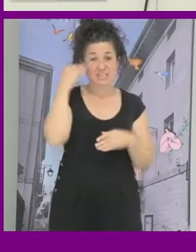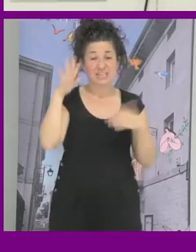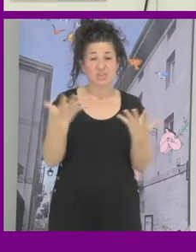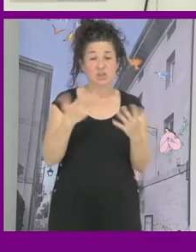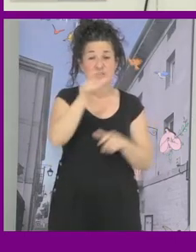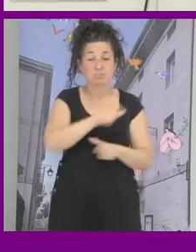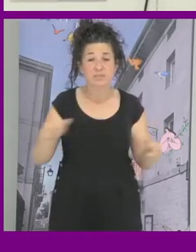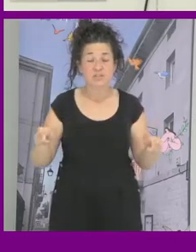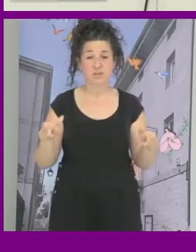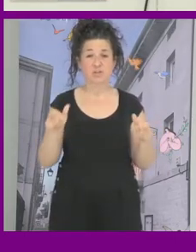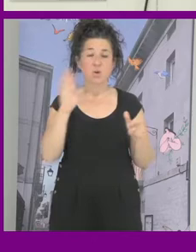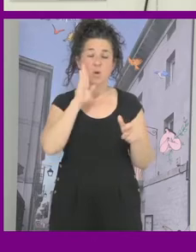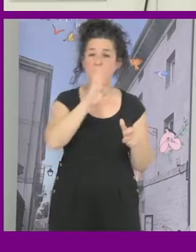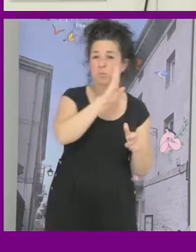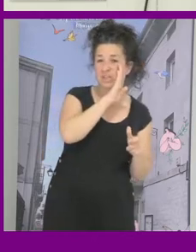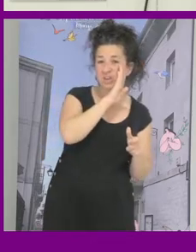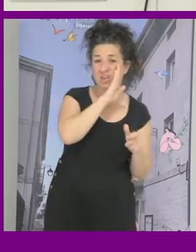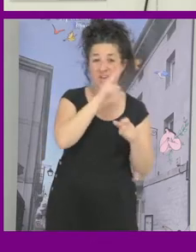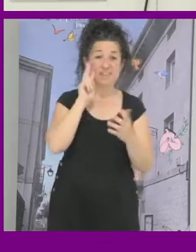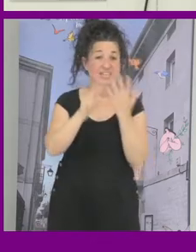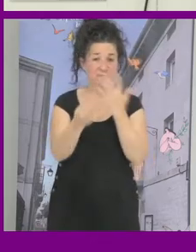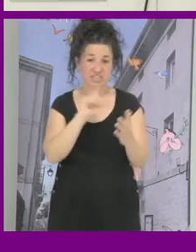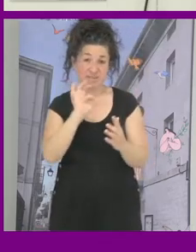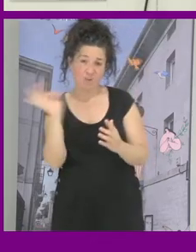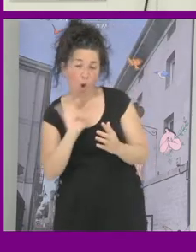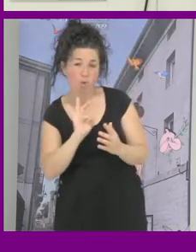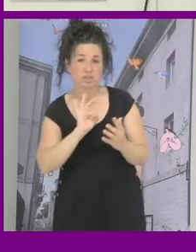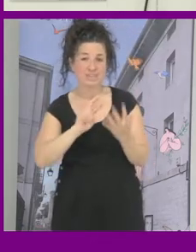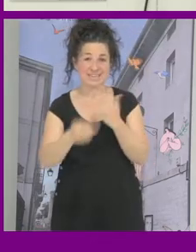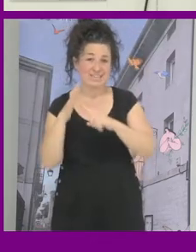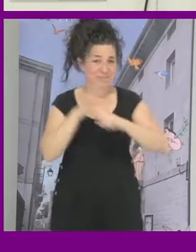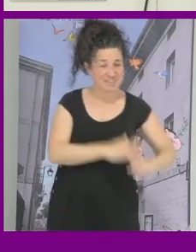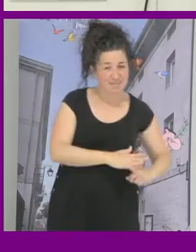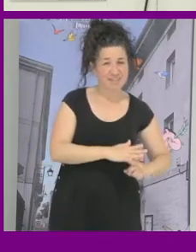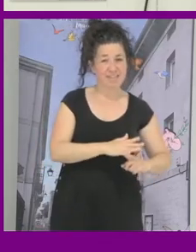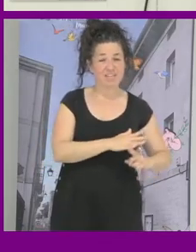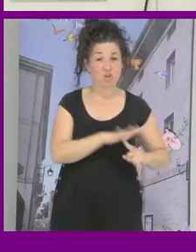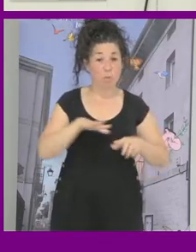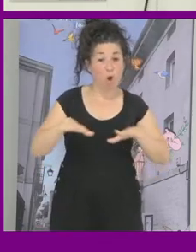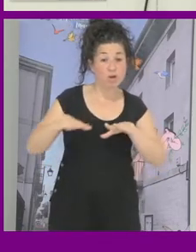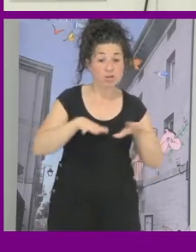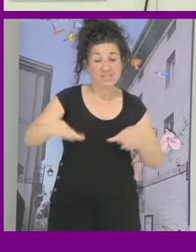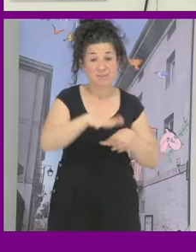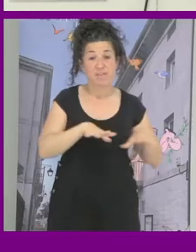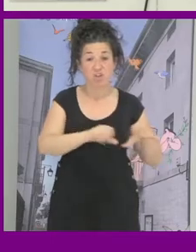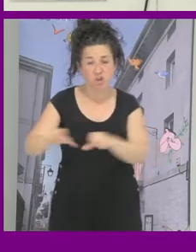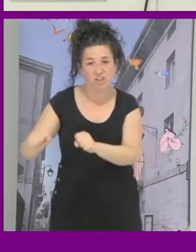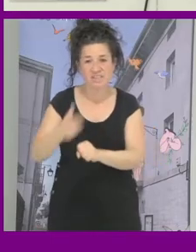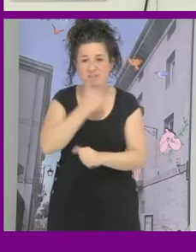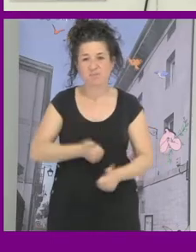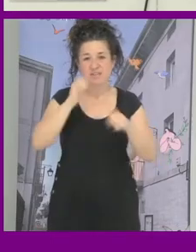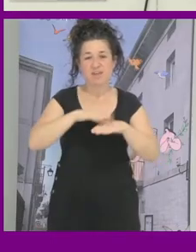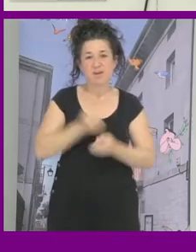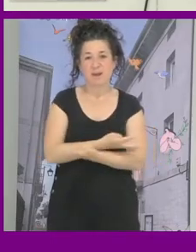las personas que tenemos maternidades invisibles o invisibilizadas, más fácil será para otras poder imaginar otras formas de criar y de vivir